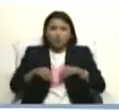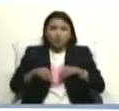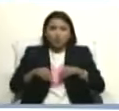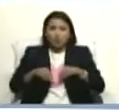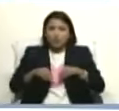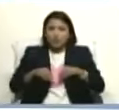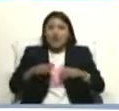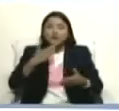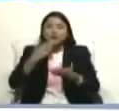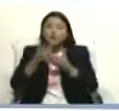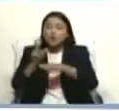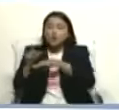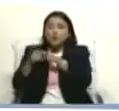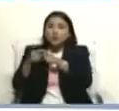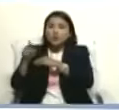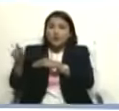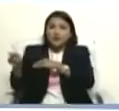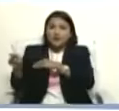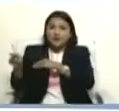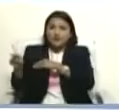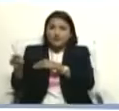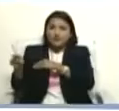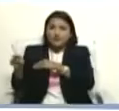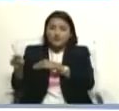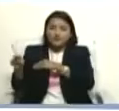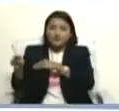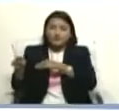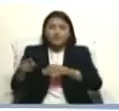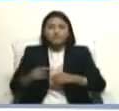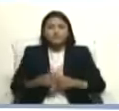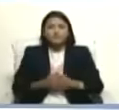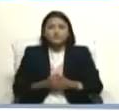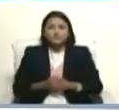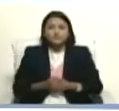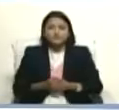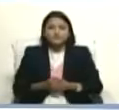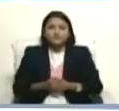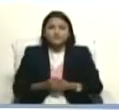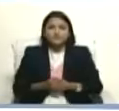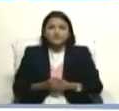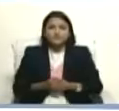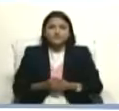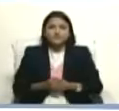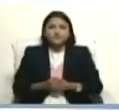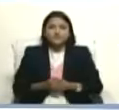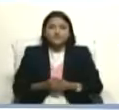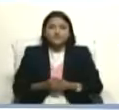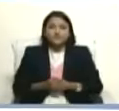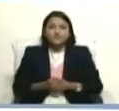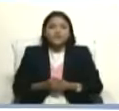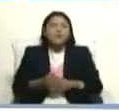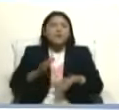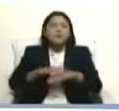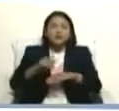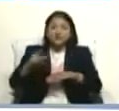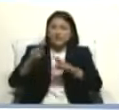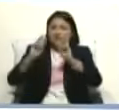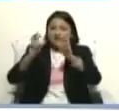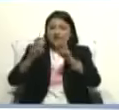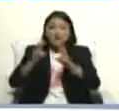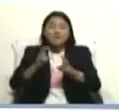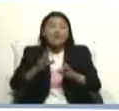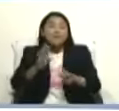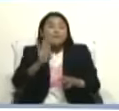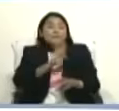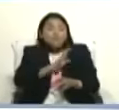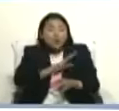esta solicitud inaudita y sin fundamento que se relaciona con un asunto del dominio